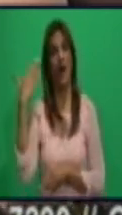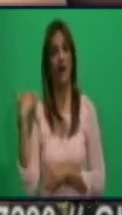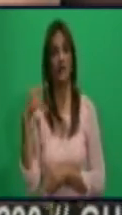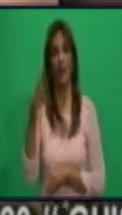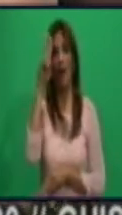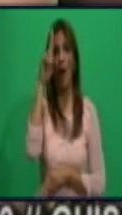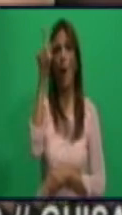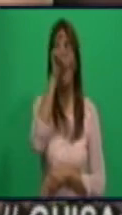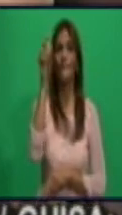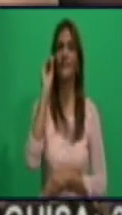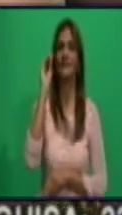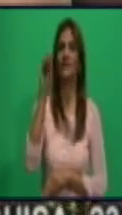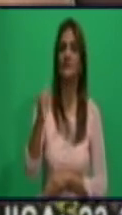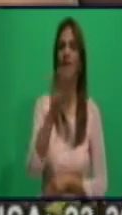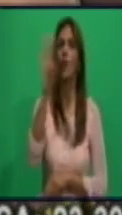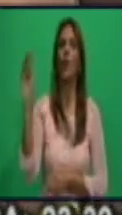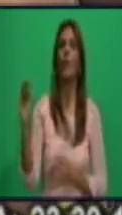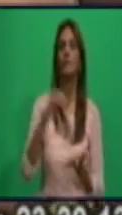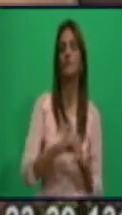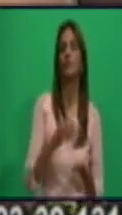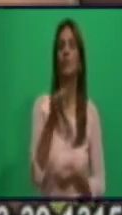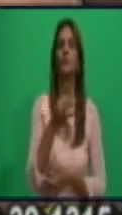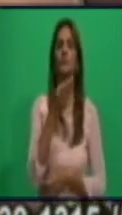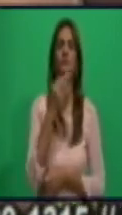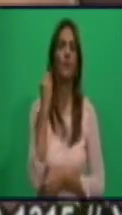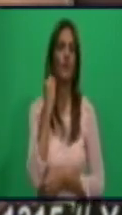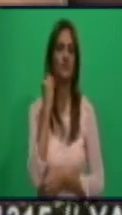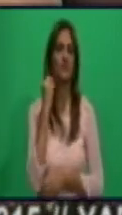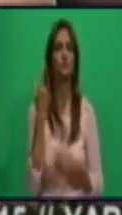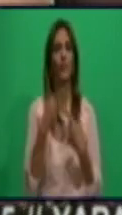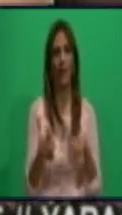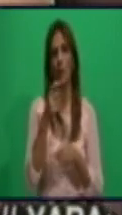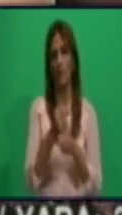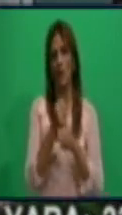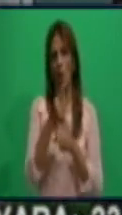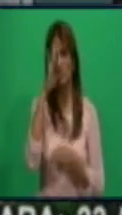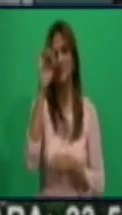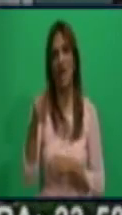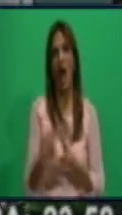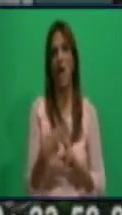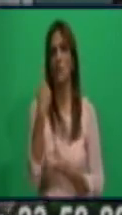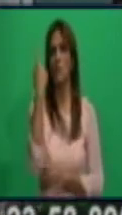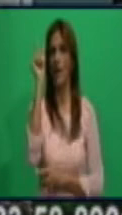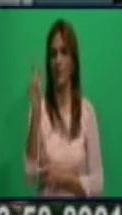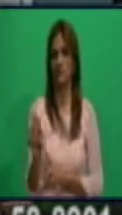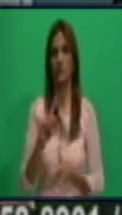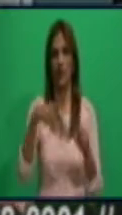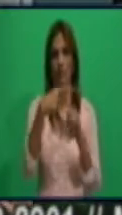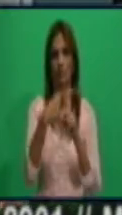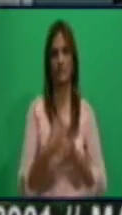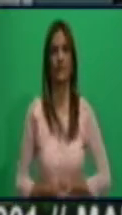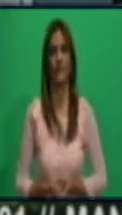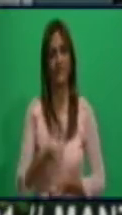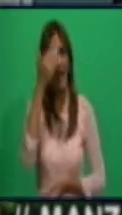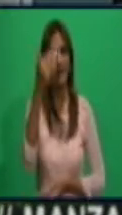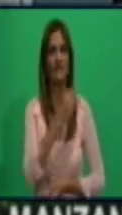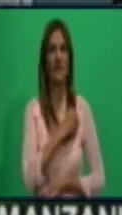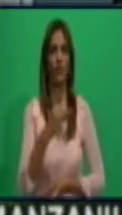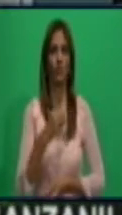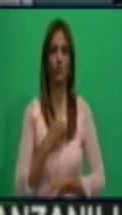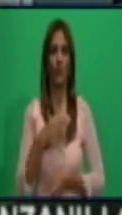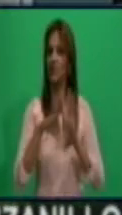por la estadística de Manzanillo, pero Pilón sí reportó un caso confirmado. Gracias, doctora, por habernos acompañado y toda esta aclaración muy